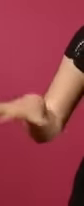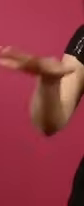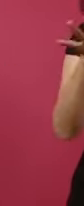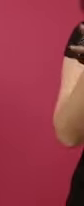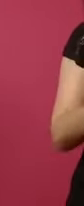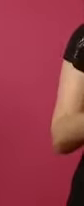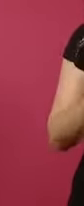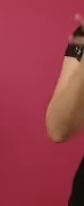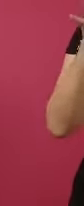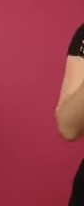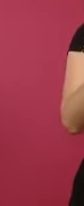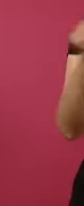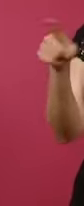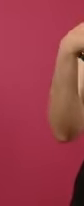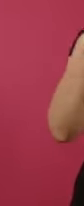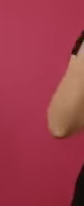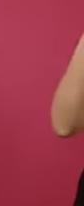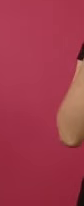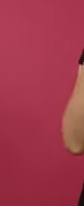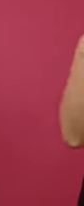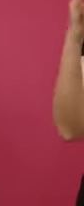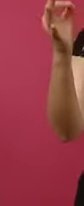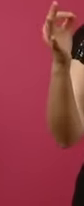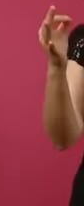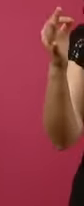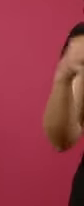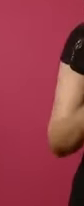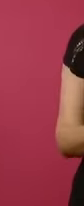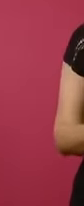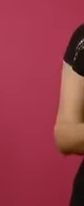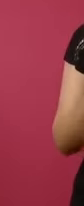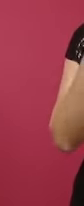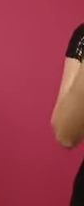ciudadanos los que los elijan, y eso les da